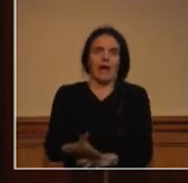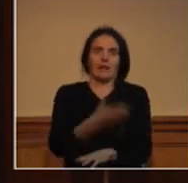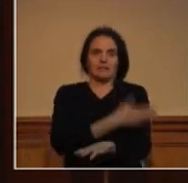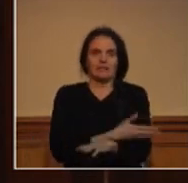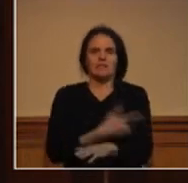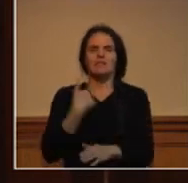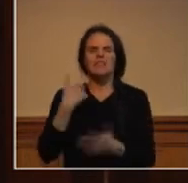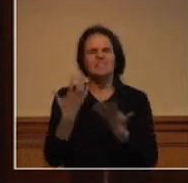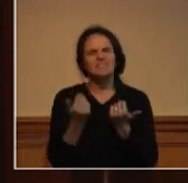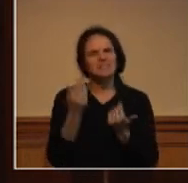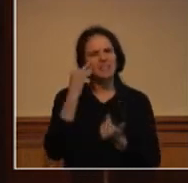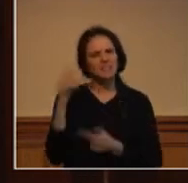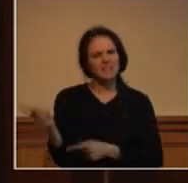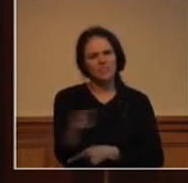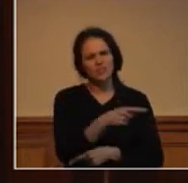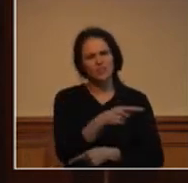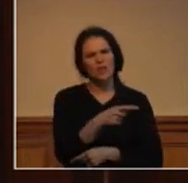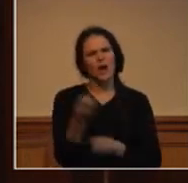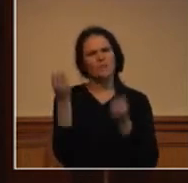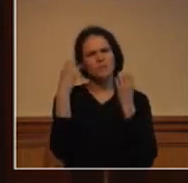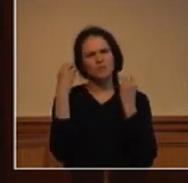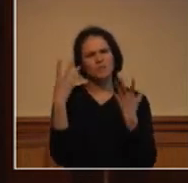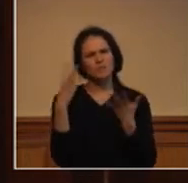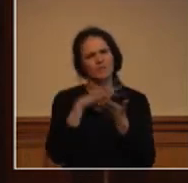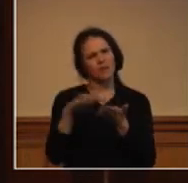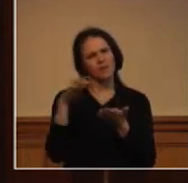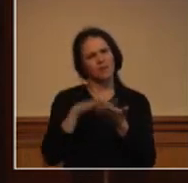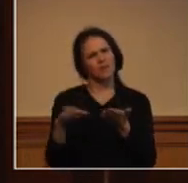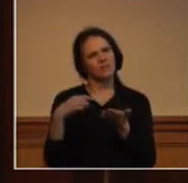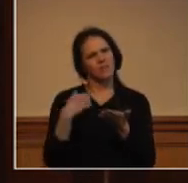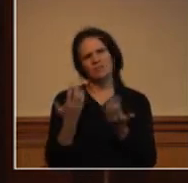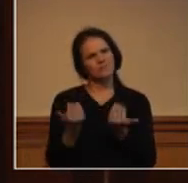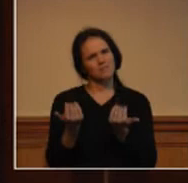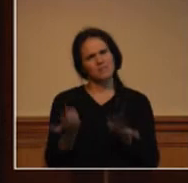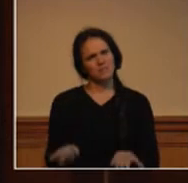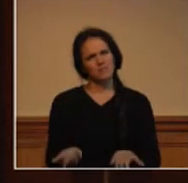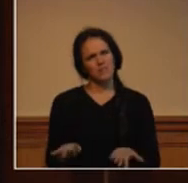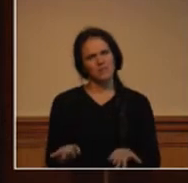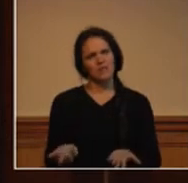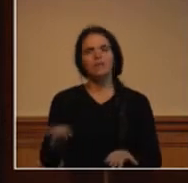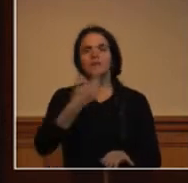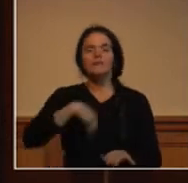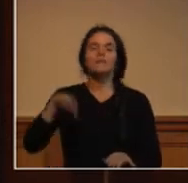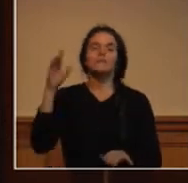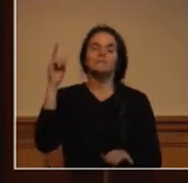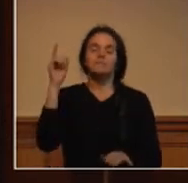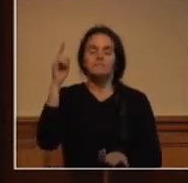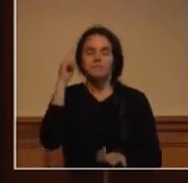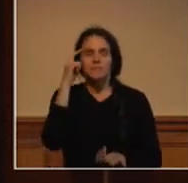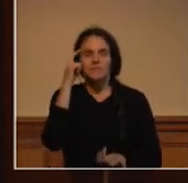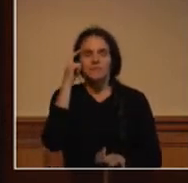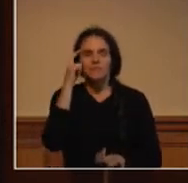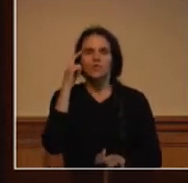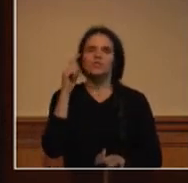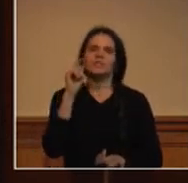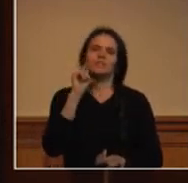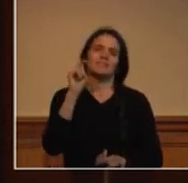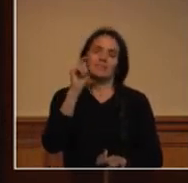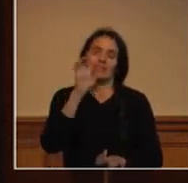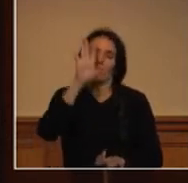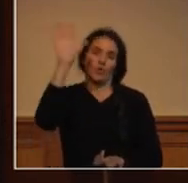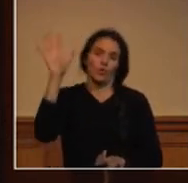necesitan estos niños para aprender a leer? Y lo primero que hicimos fue generar un modelo teórico, ¿ya?